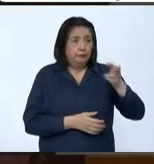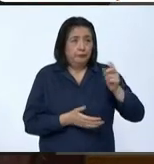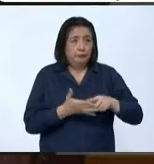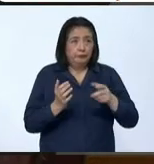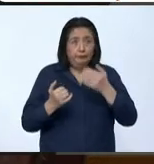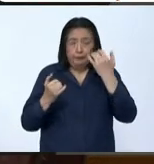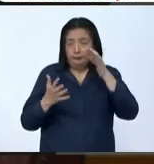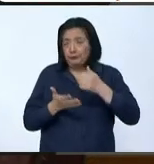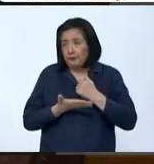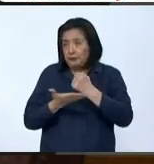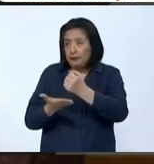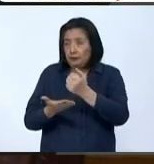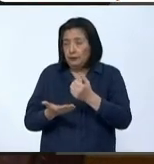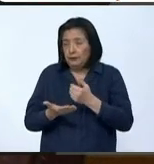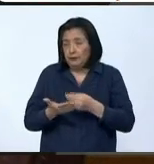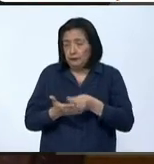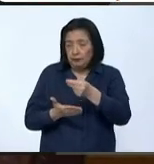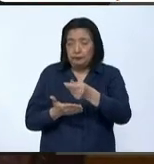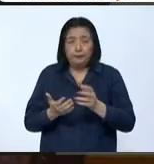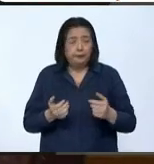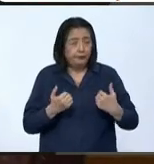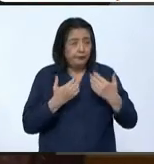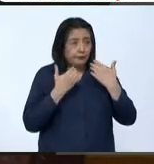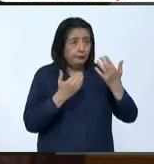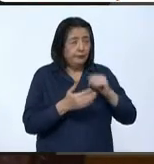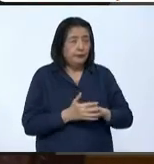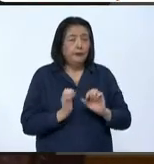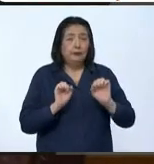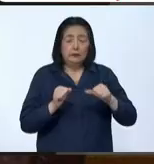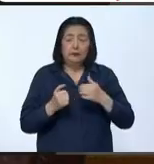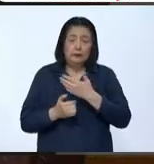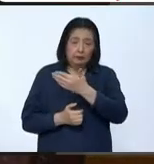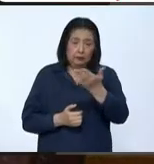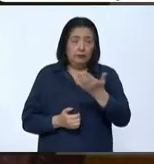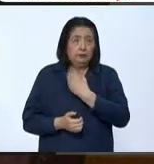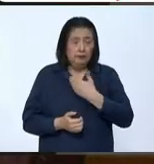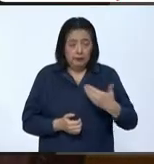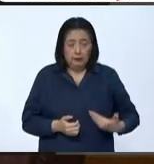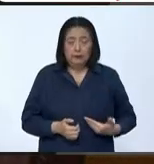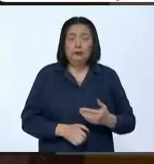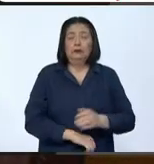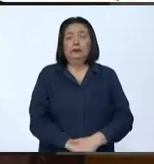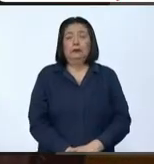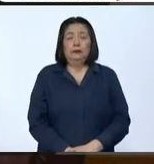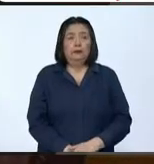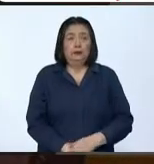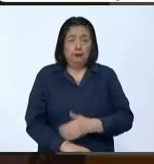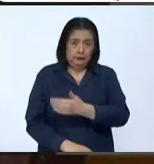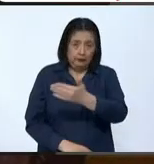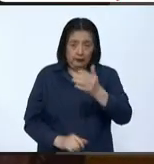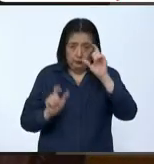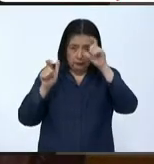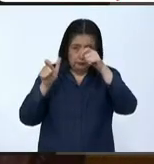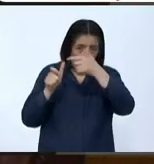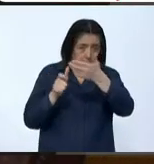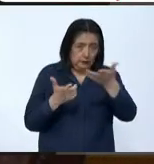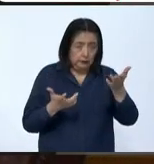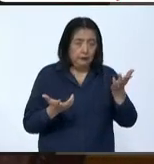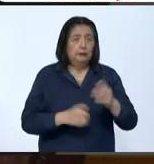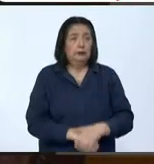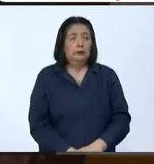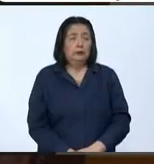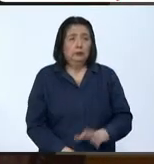iniciativa de gasto doy gracias anticipadas a usted señor presidente y a los señores congresistas